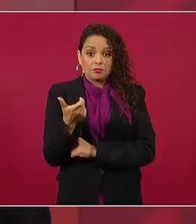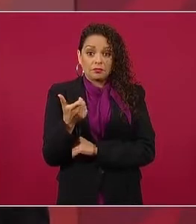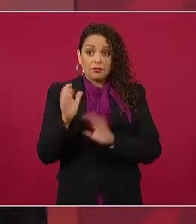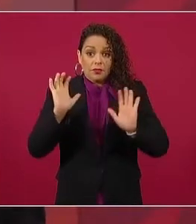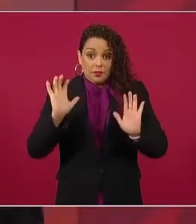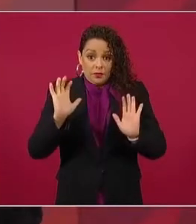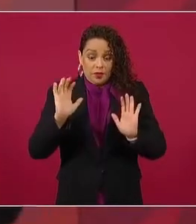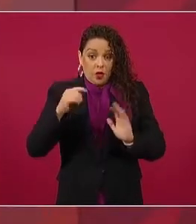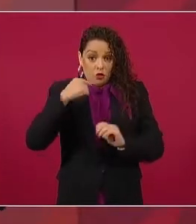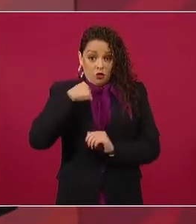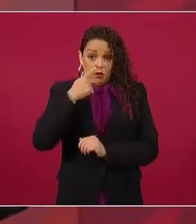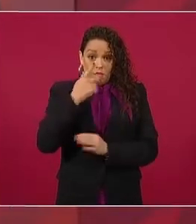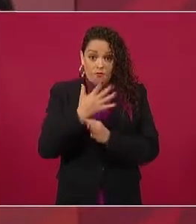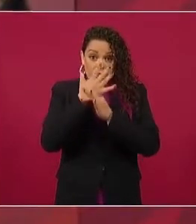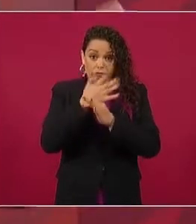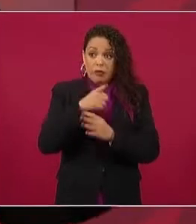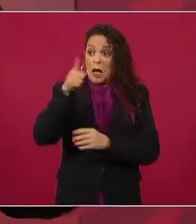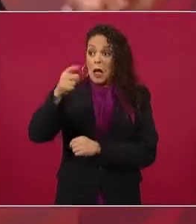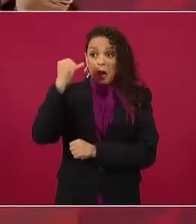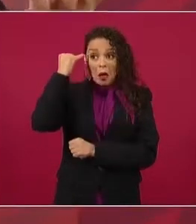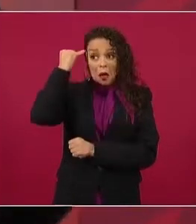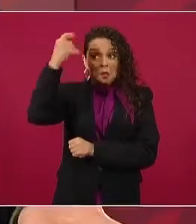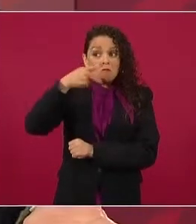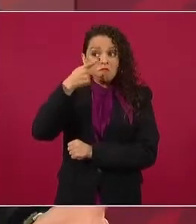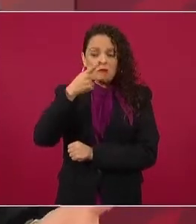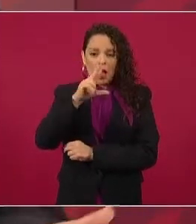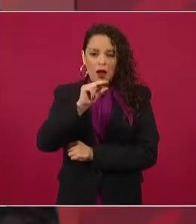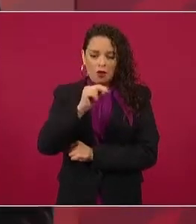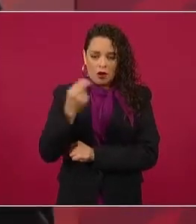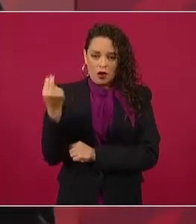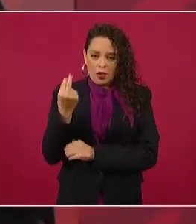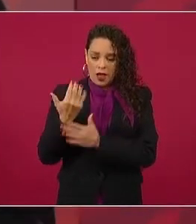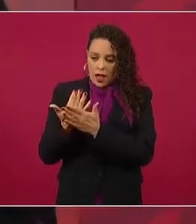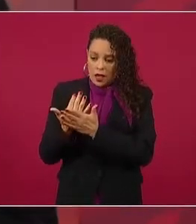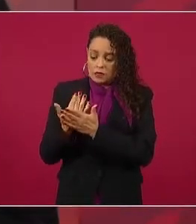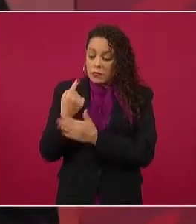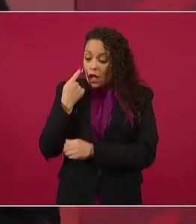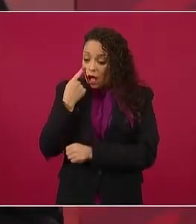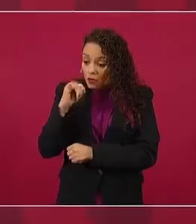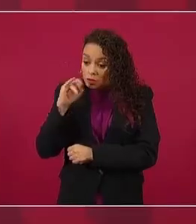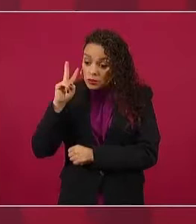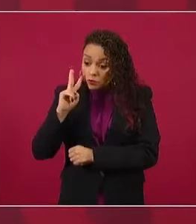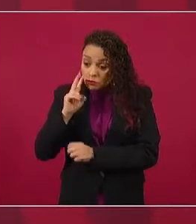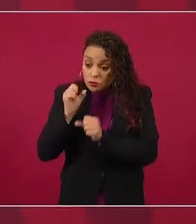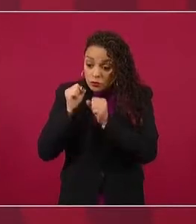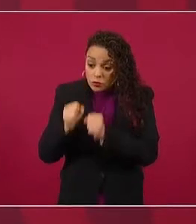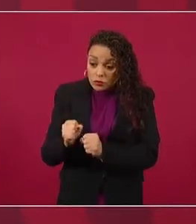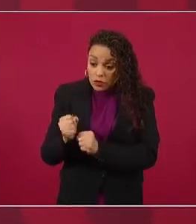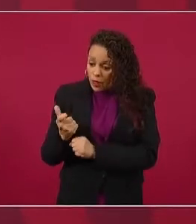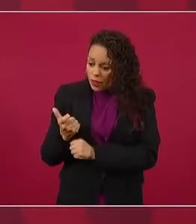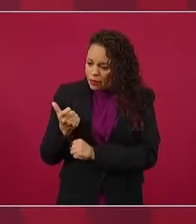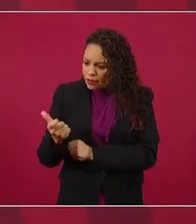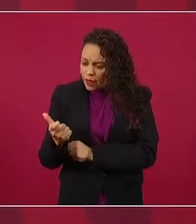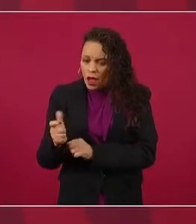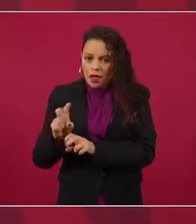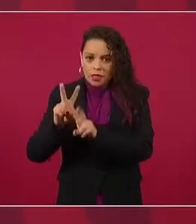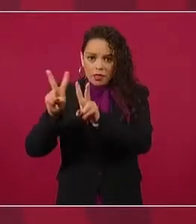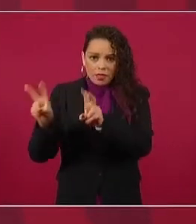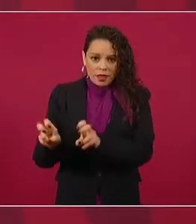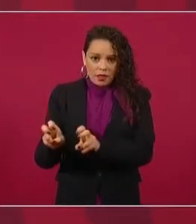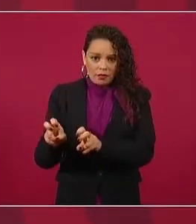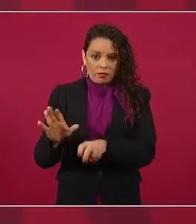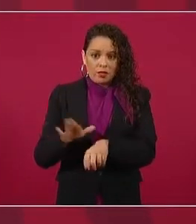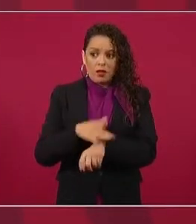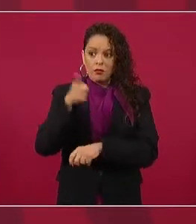invento, sino que pues hay que esperar a que se demuestre, ¿no? Dicen los abogados, no usan